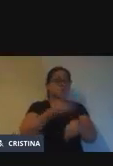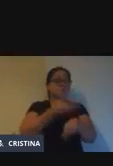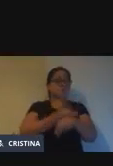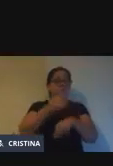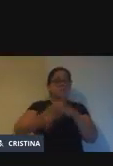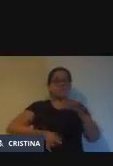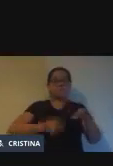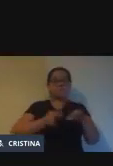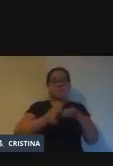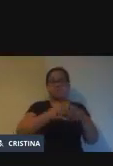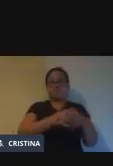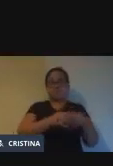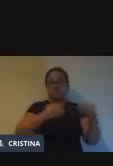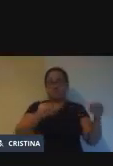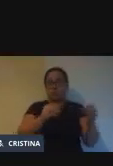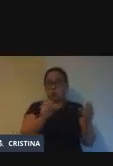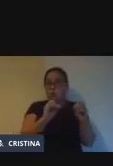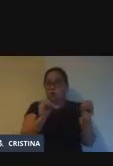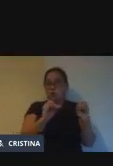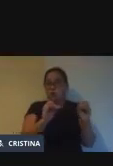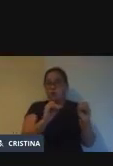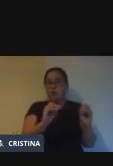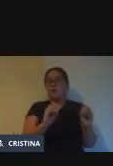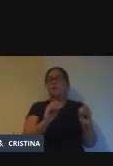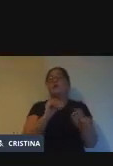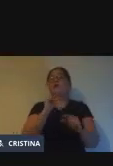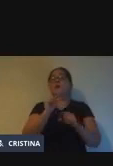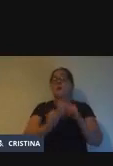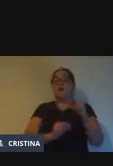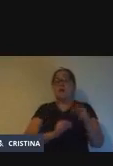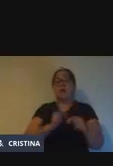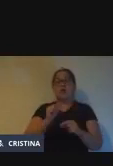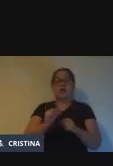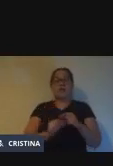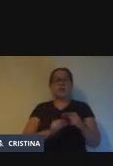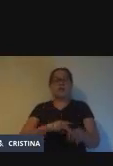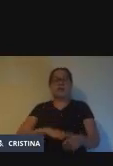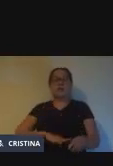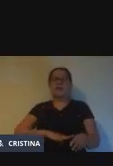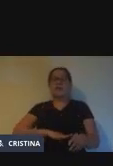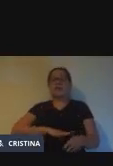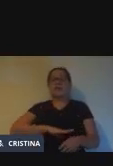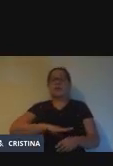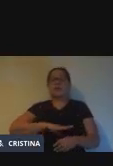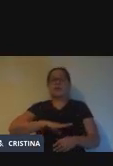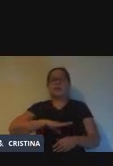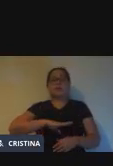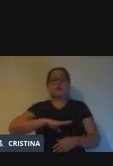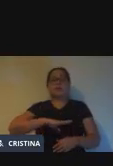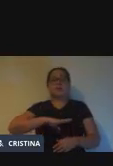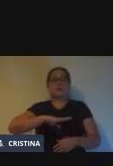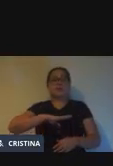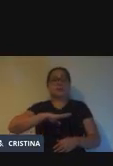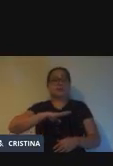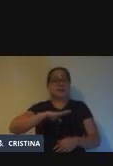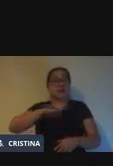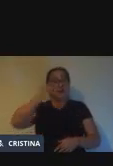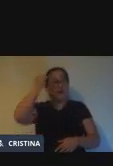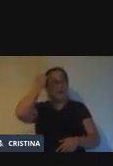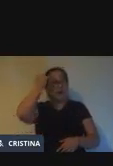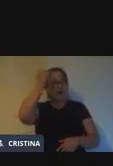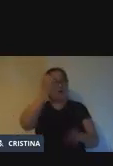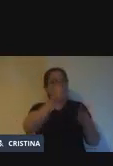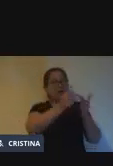psique, empieza a acumularse. Imagínense ustedes que no lavamos el trasero por